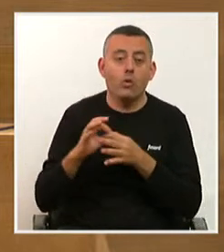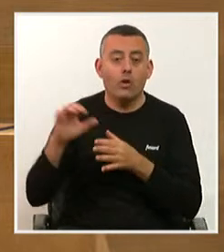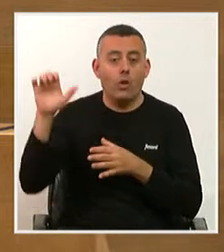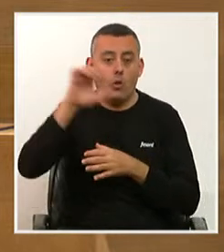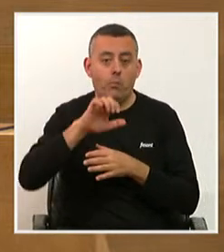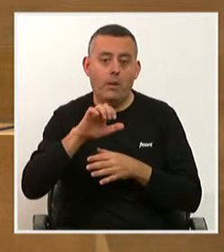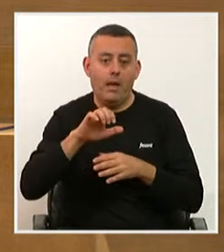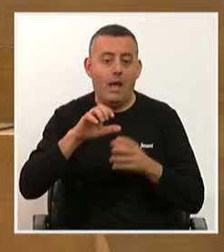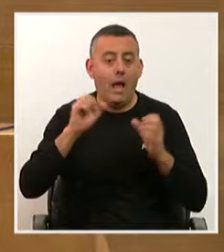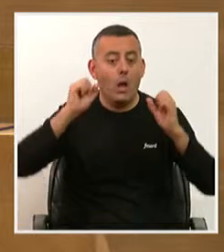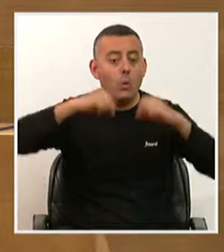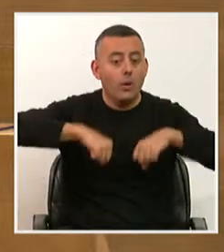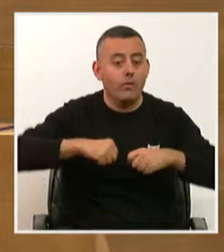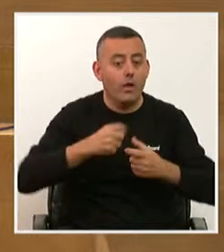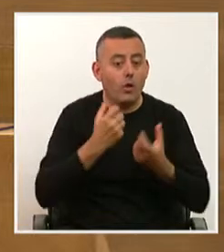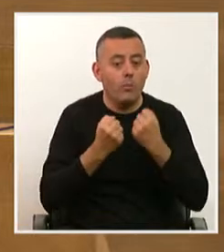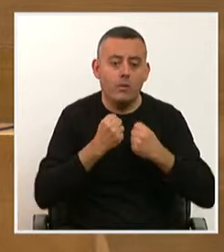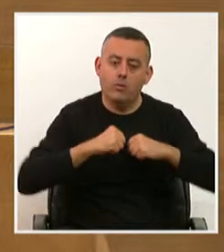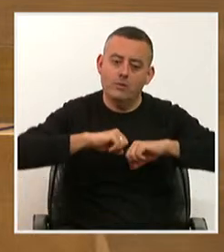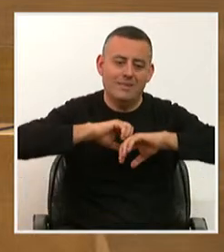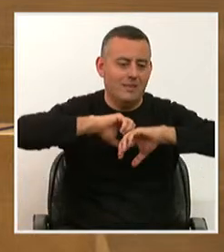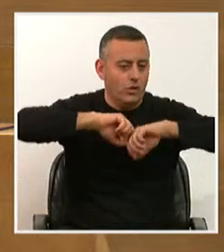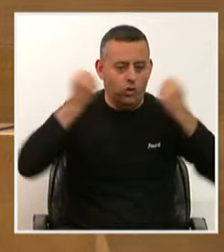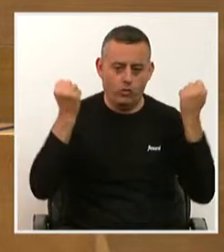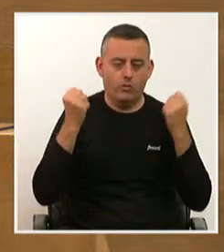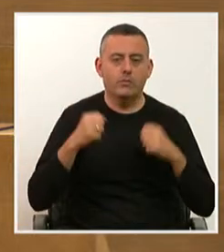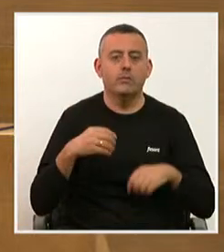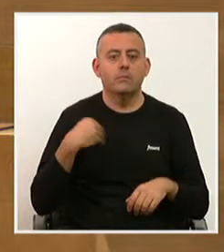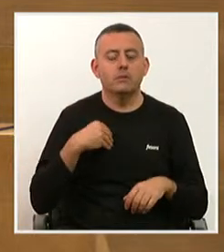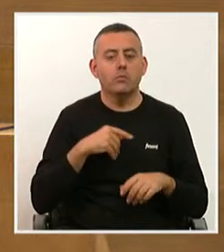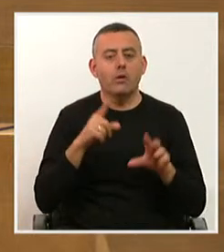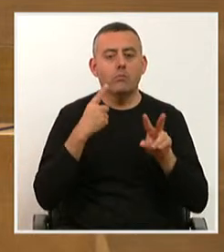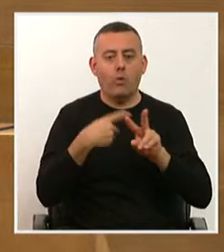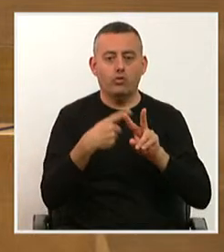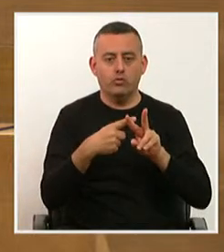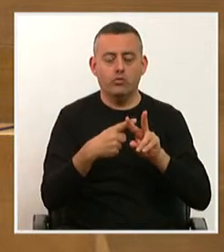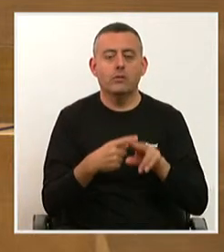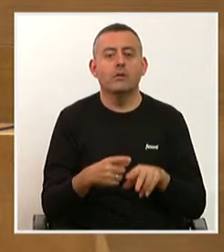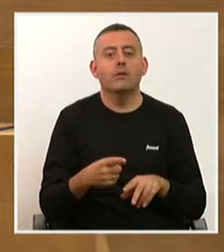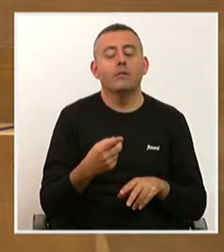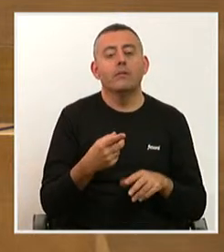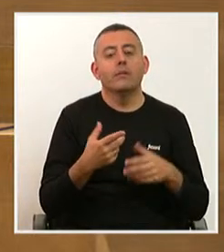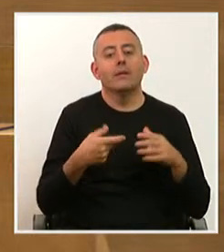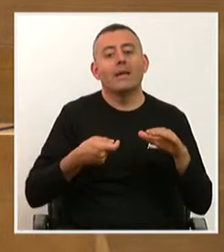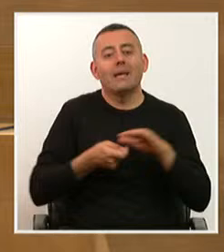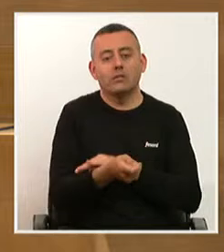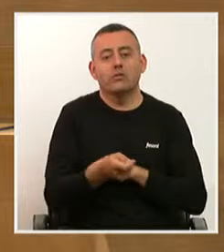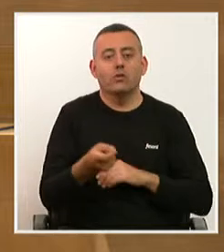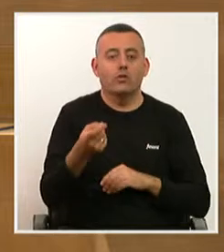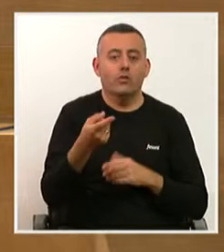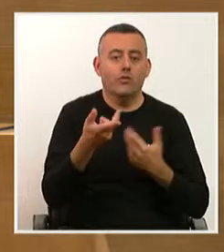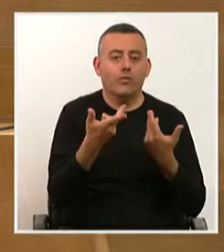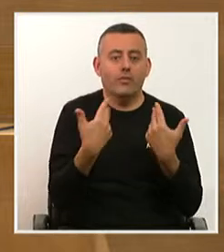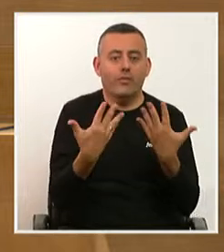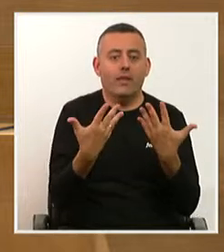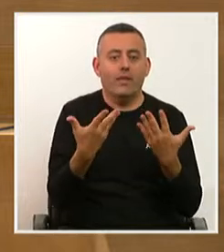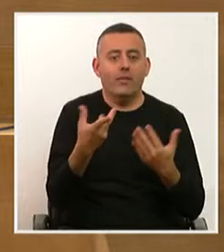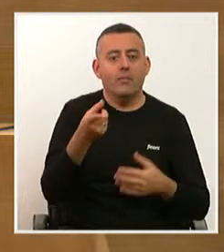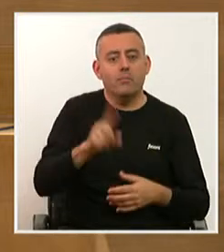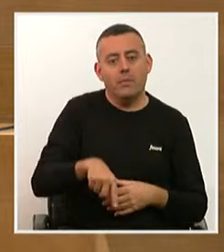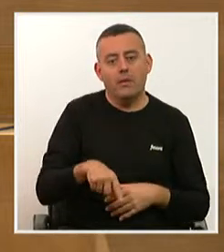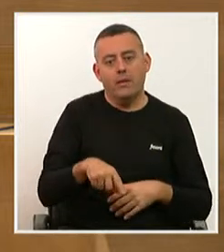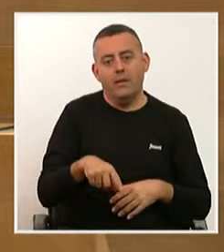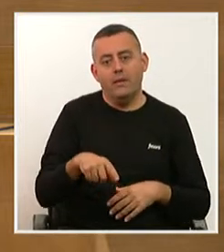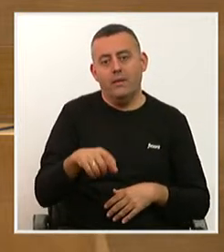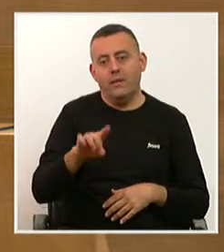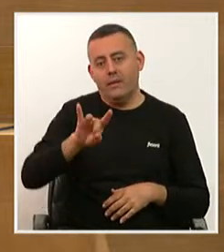grupo parlamentario vox cortes valencianas registro de entrada 10,15 para la presentación y defensa tiene la palabra